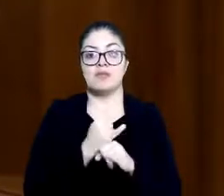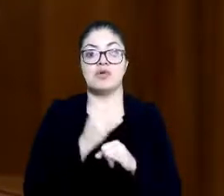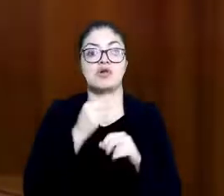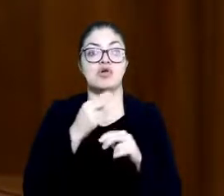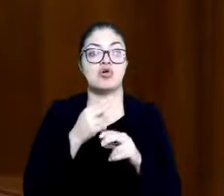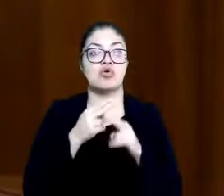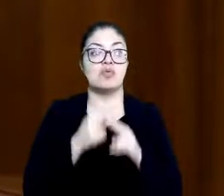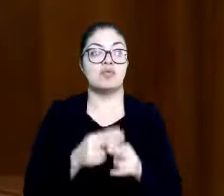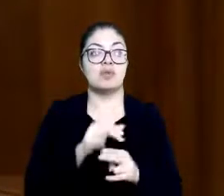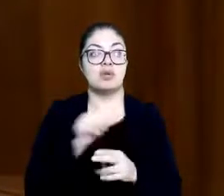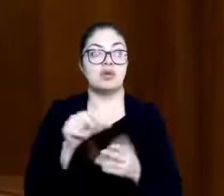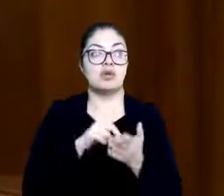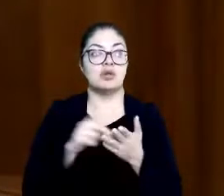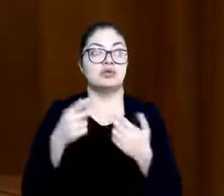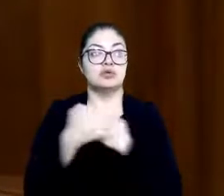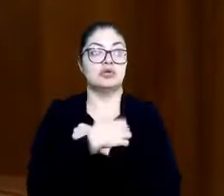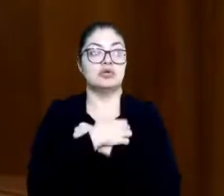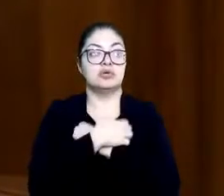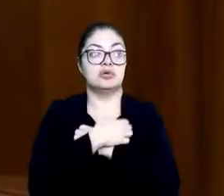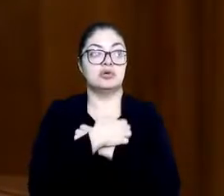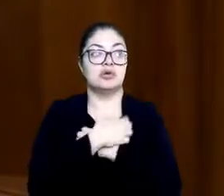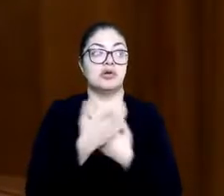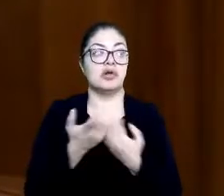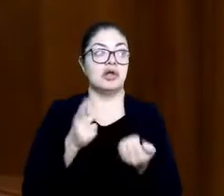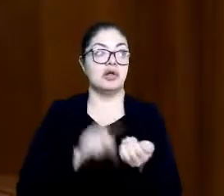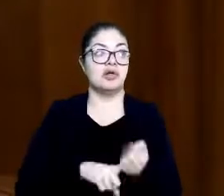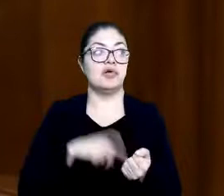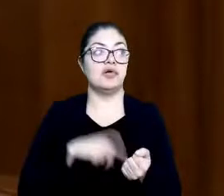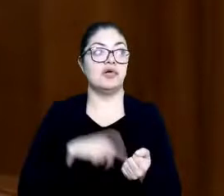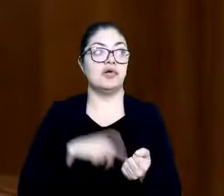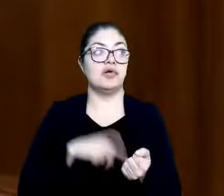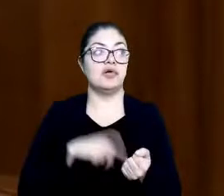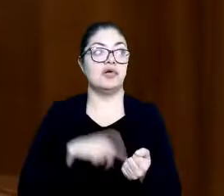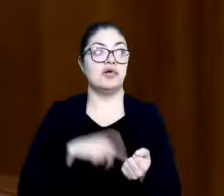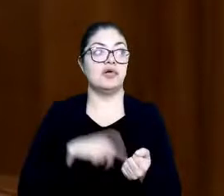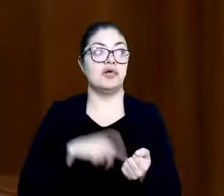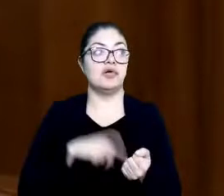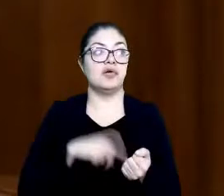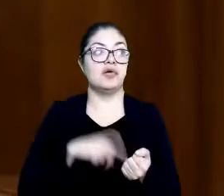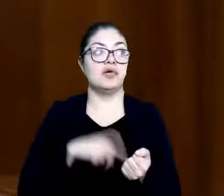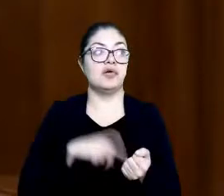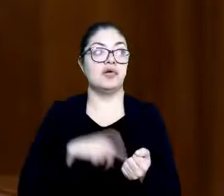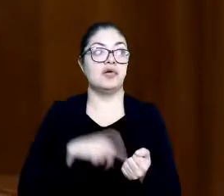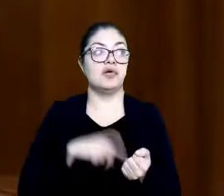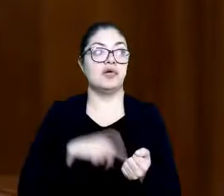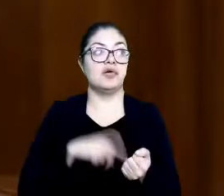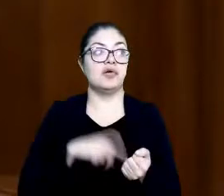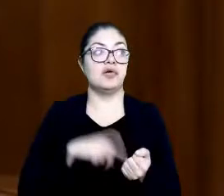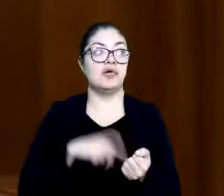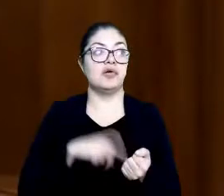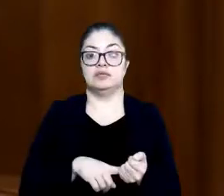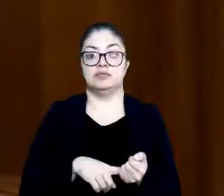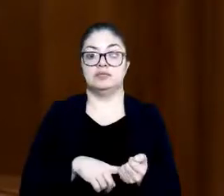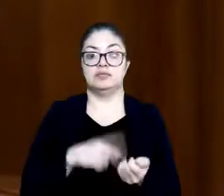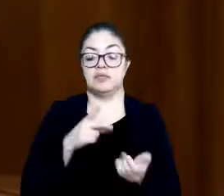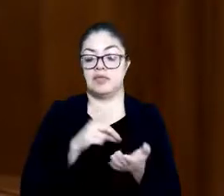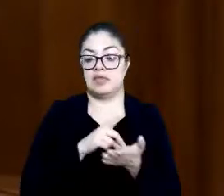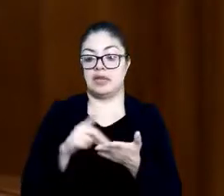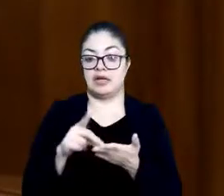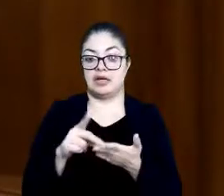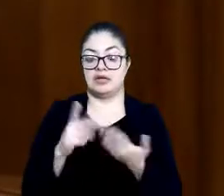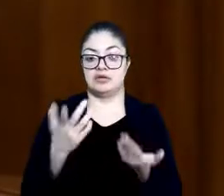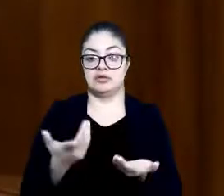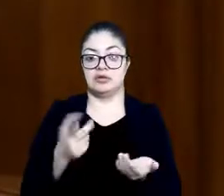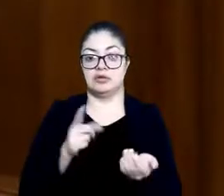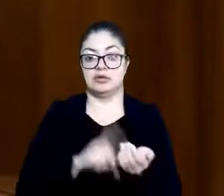al derecho de la educación. Ese incumplimiento ha impactado de manera directa para no disfrutar de su derecho a tener